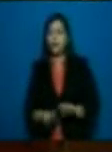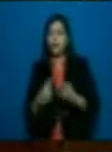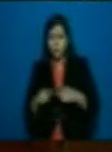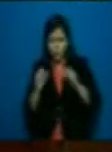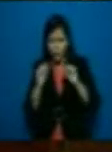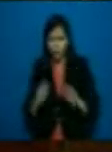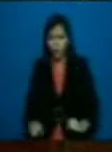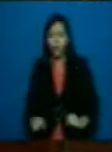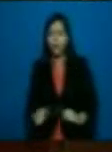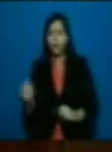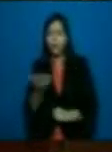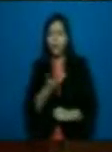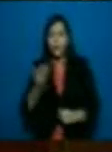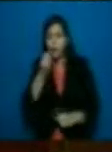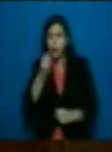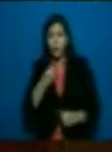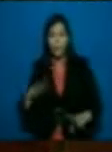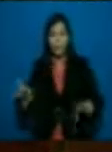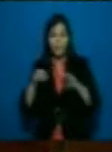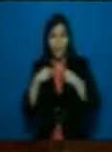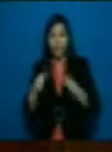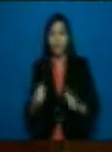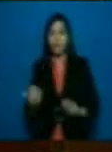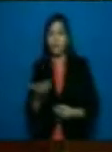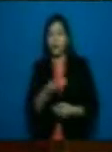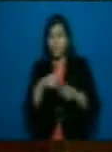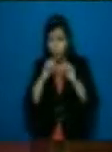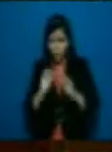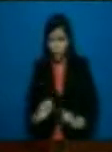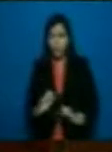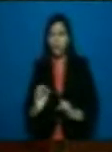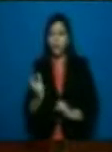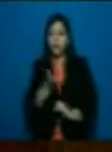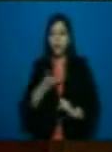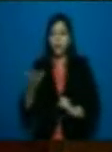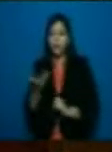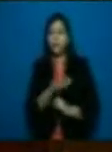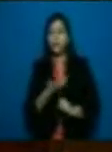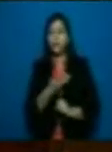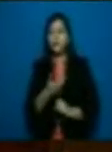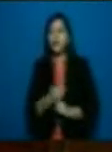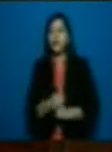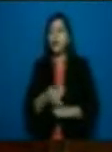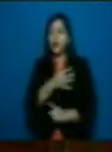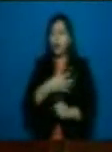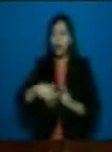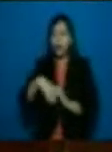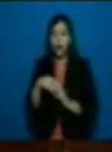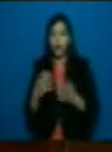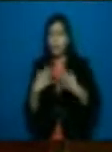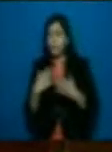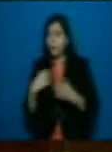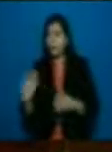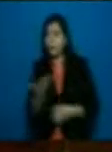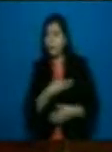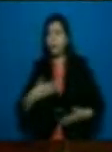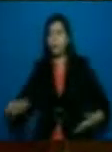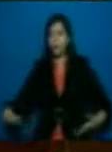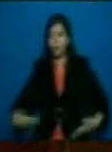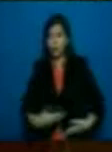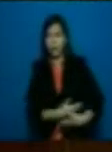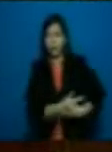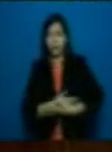nuestra alimentación pueden sacudir nuestra subsistencia a una subsistencia de nuestros hijos